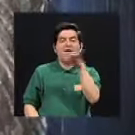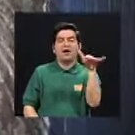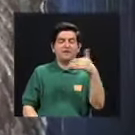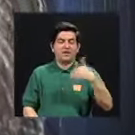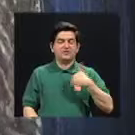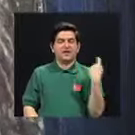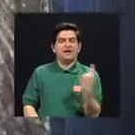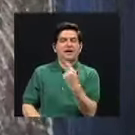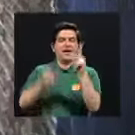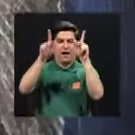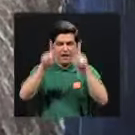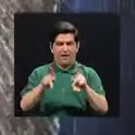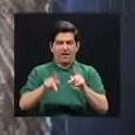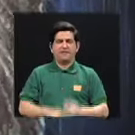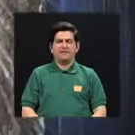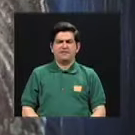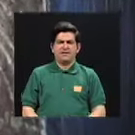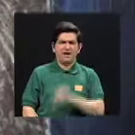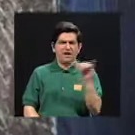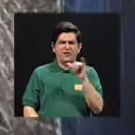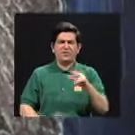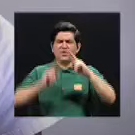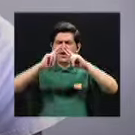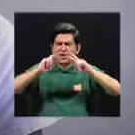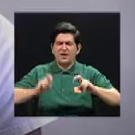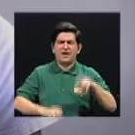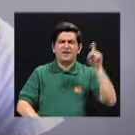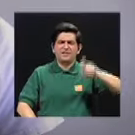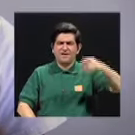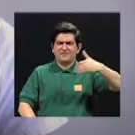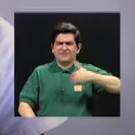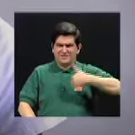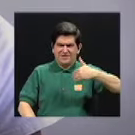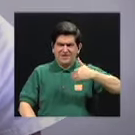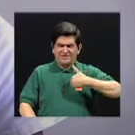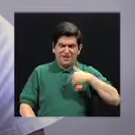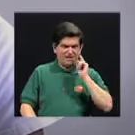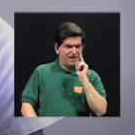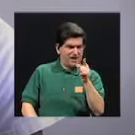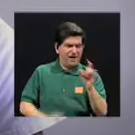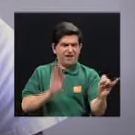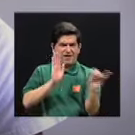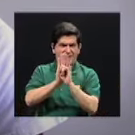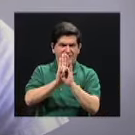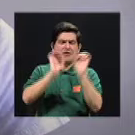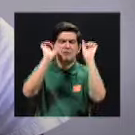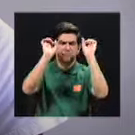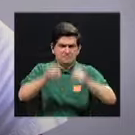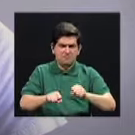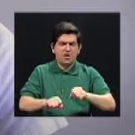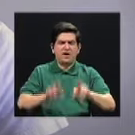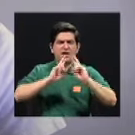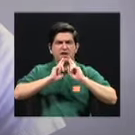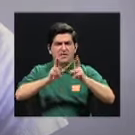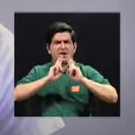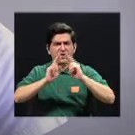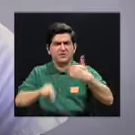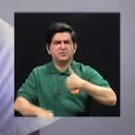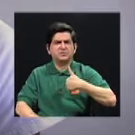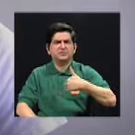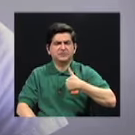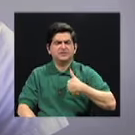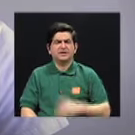la realidad de cada persona y ver cómo las necesidades que ellos logren identificar pueden ser